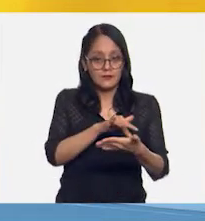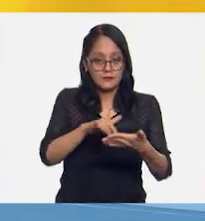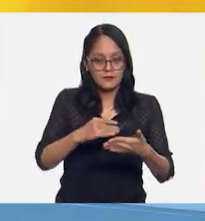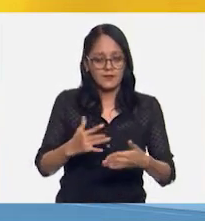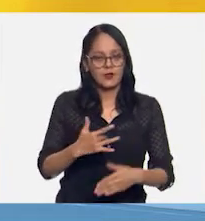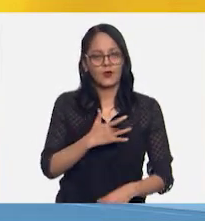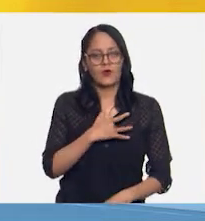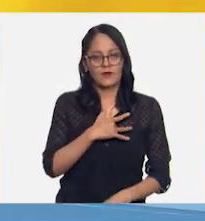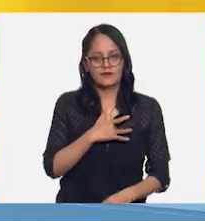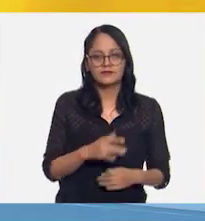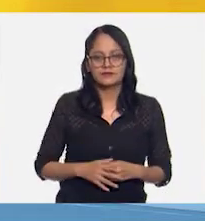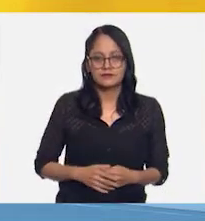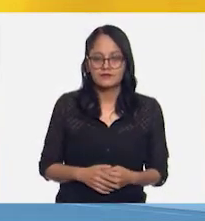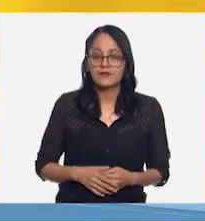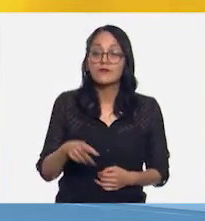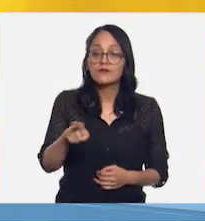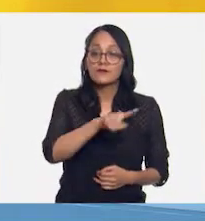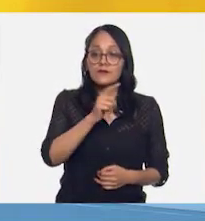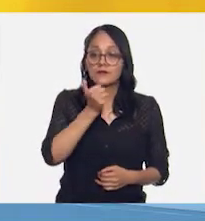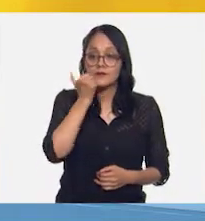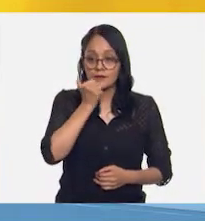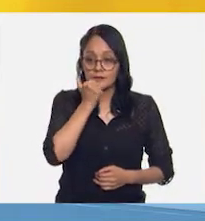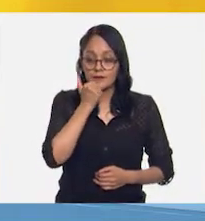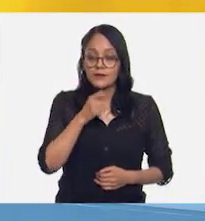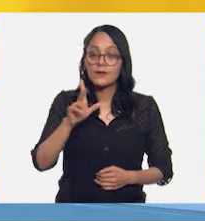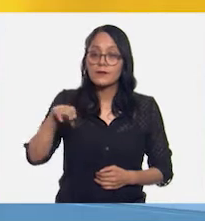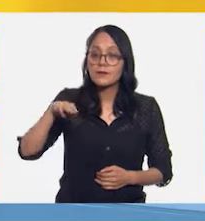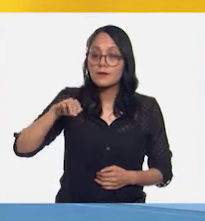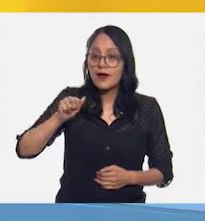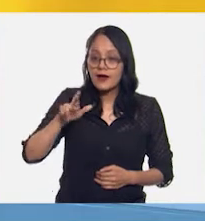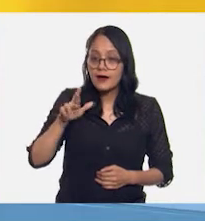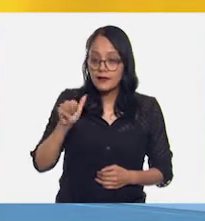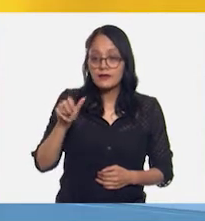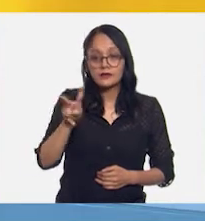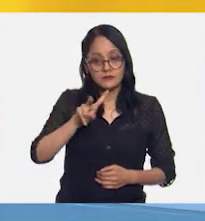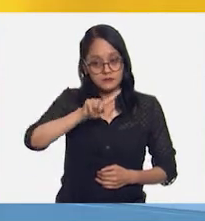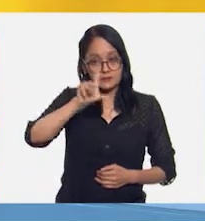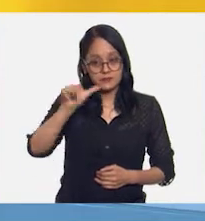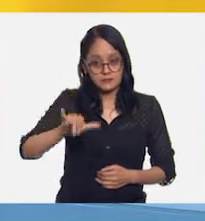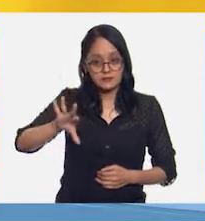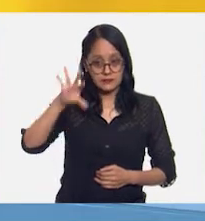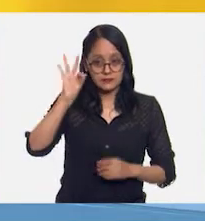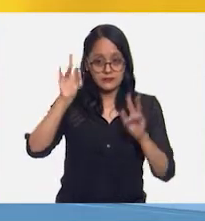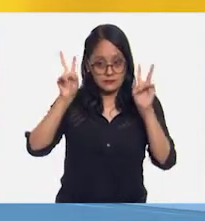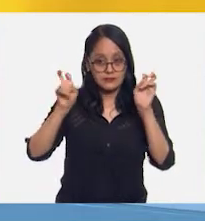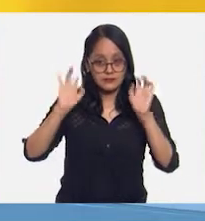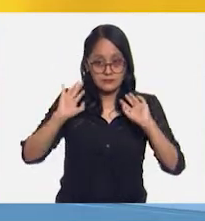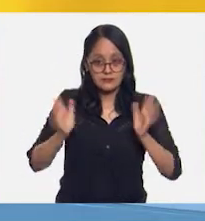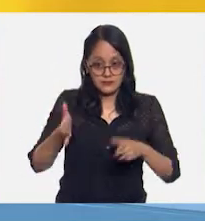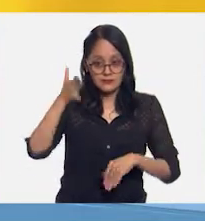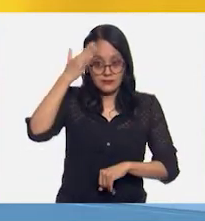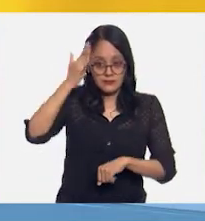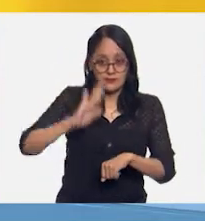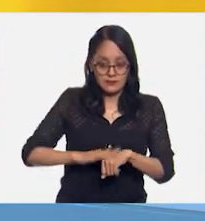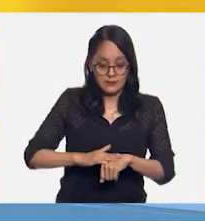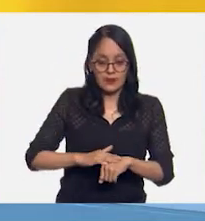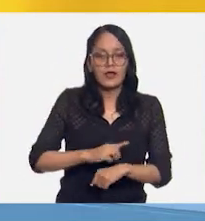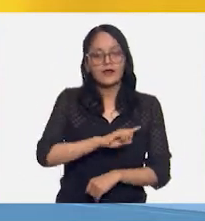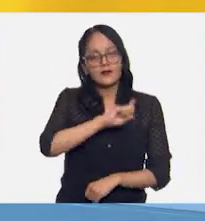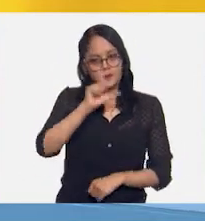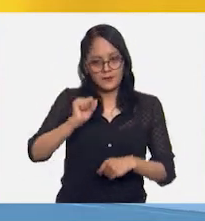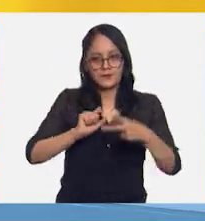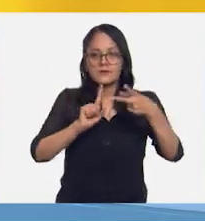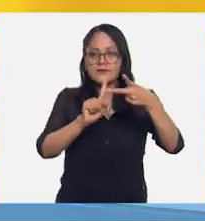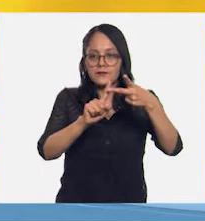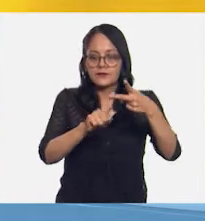poema. Estudiantes en casa, María, luego de determinar el tema de su poema, sientan y